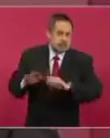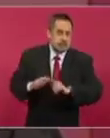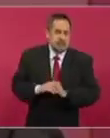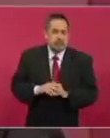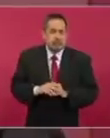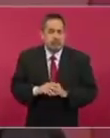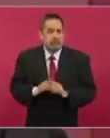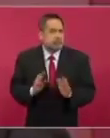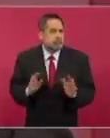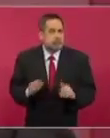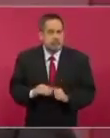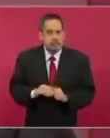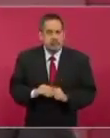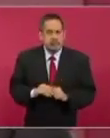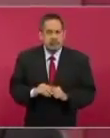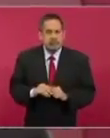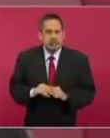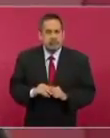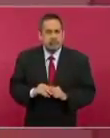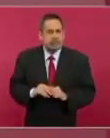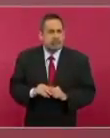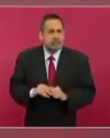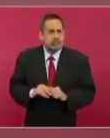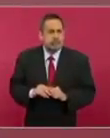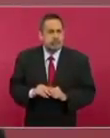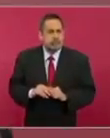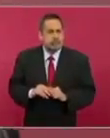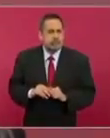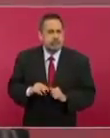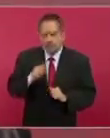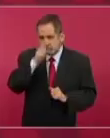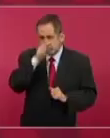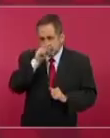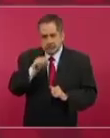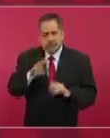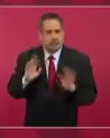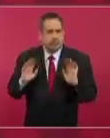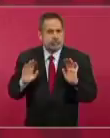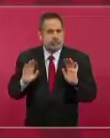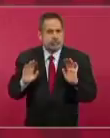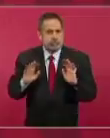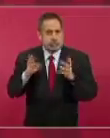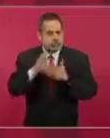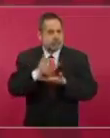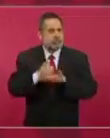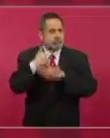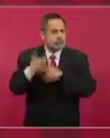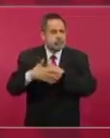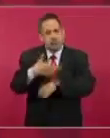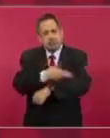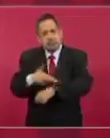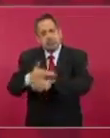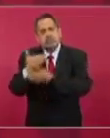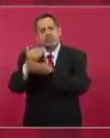y pues eso le va a ayudar en el proceso,